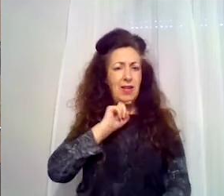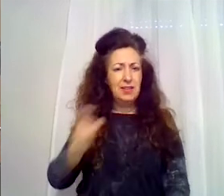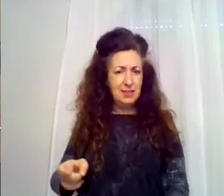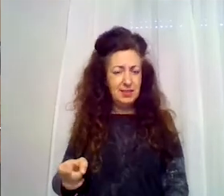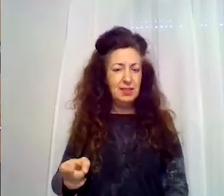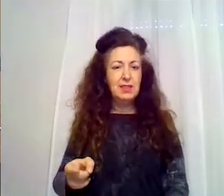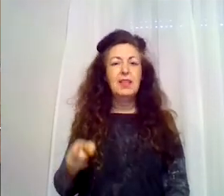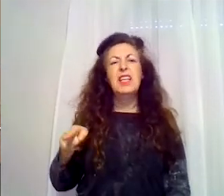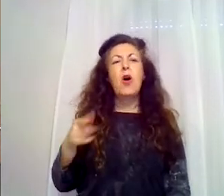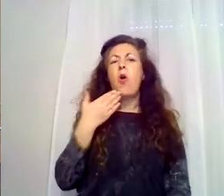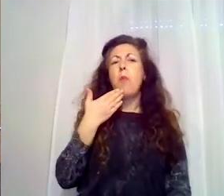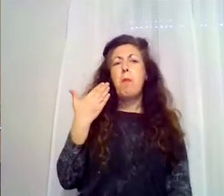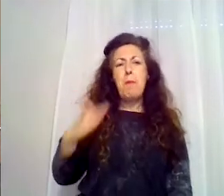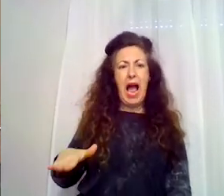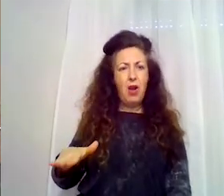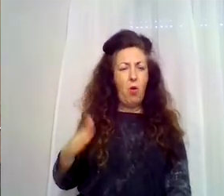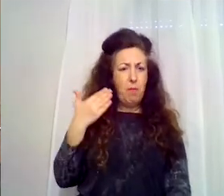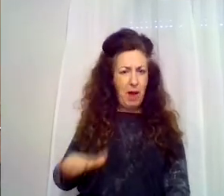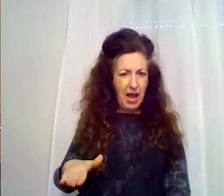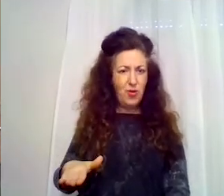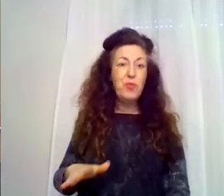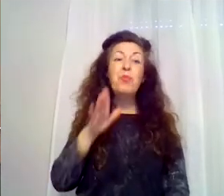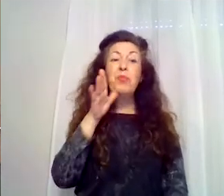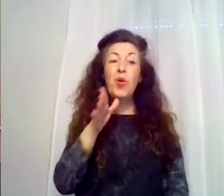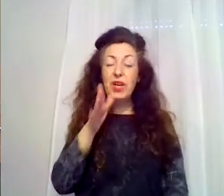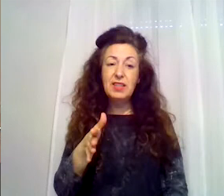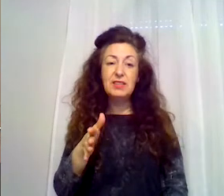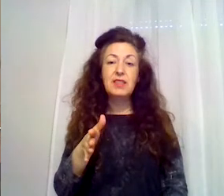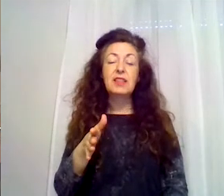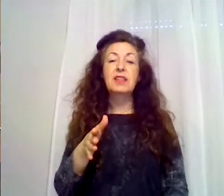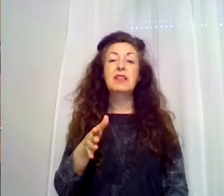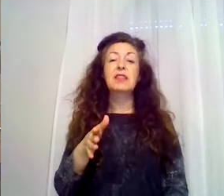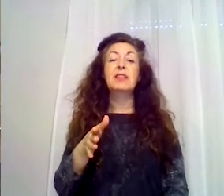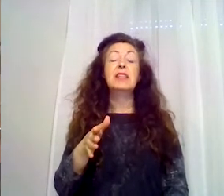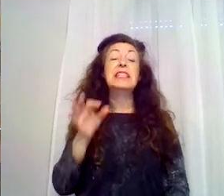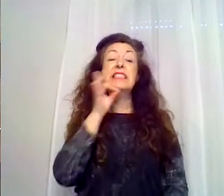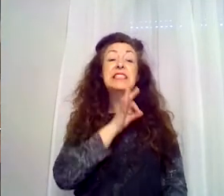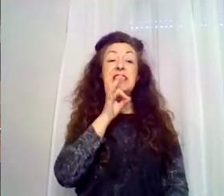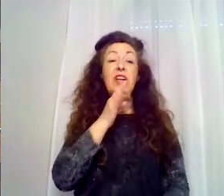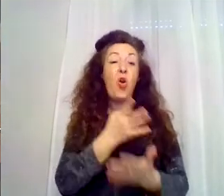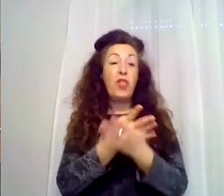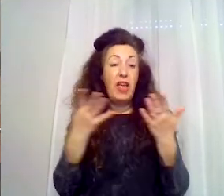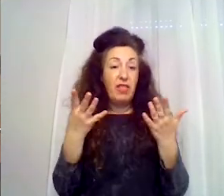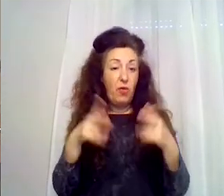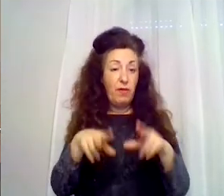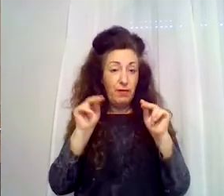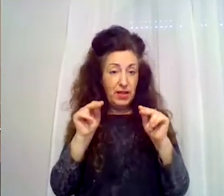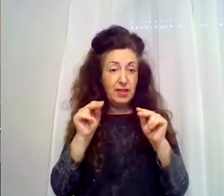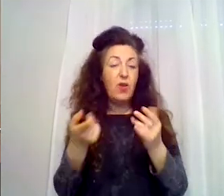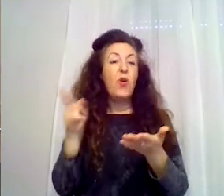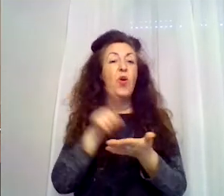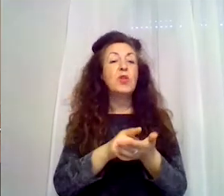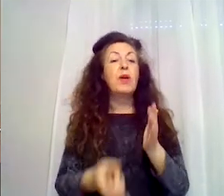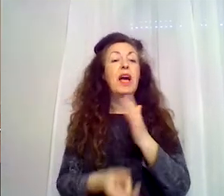mientras vives no la conoces y cuando, en fin, te mueres, ¿verdad?, Tampoco. es decir, tampoco, ¿verdad?, pero está constantemente, ¿verdad?, es